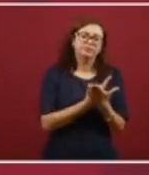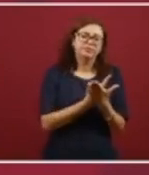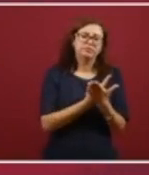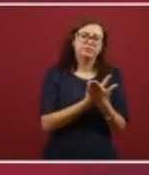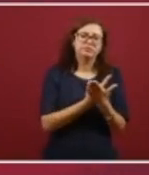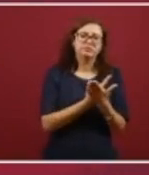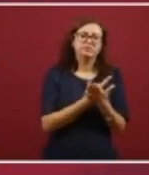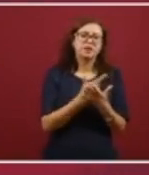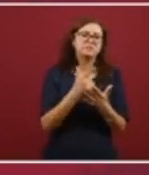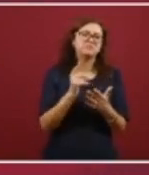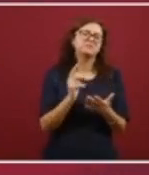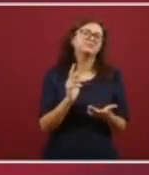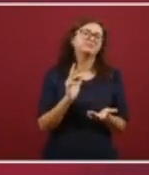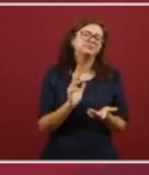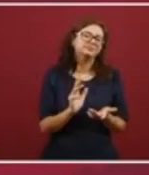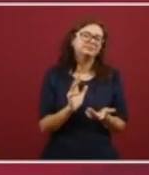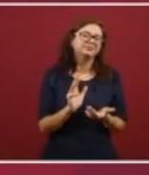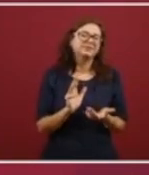palomas mensajeras.